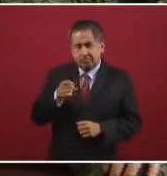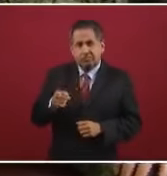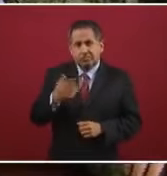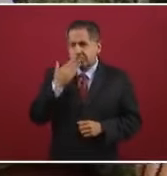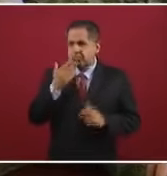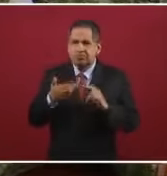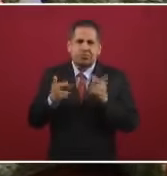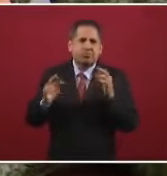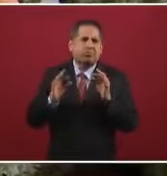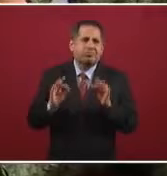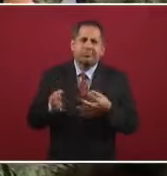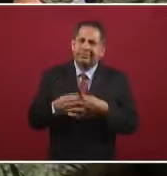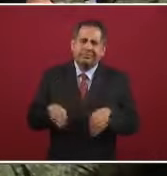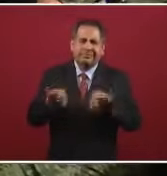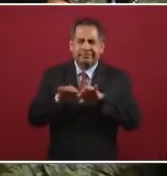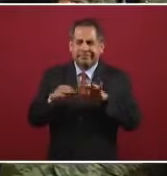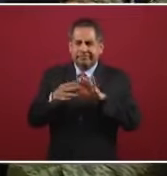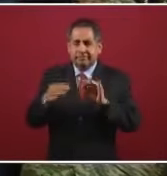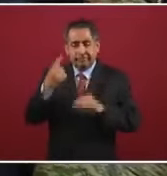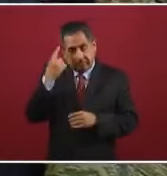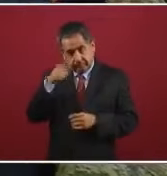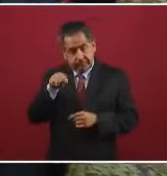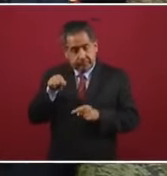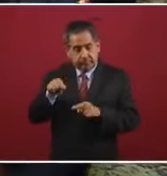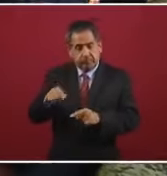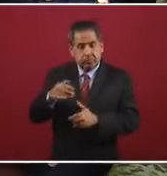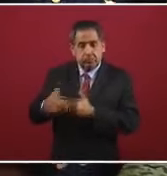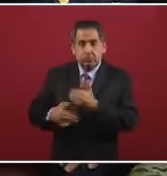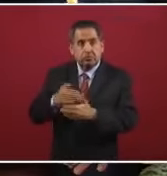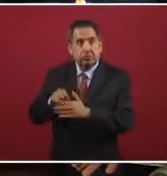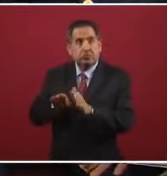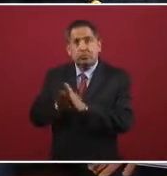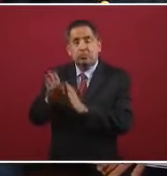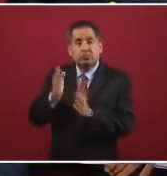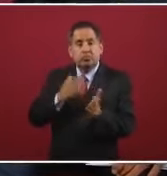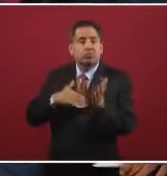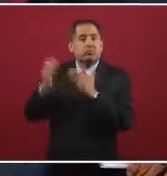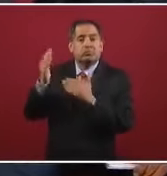relación fundamental para el desarrollo de México.